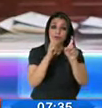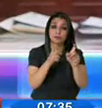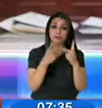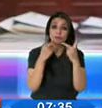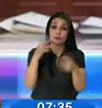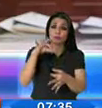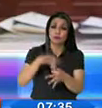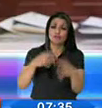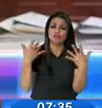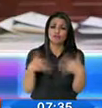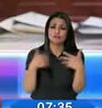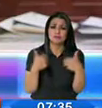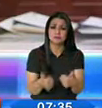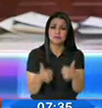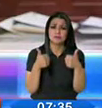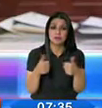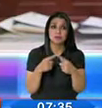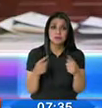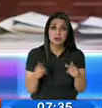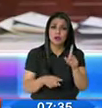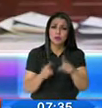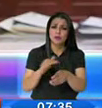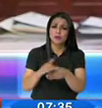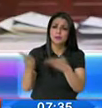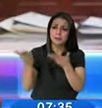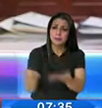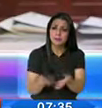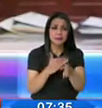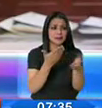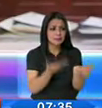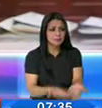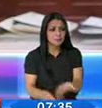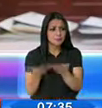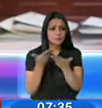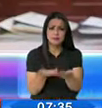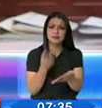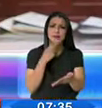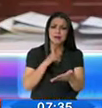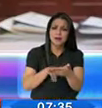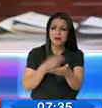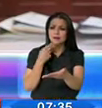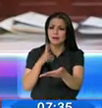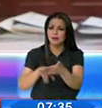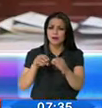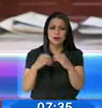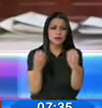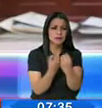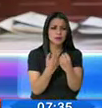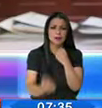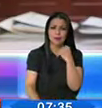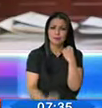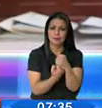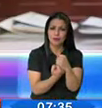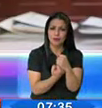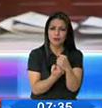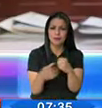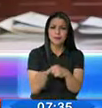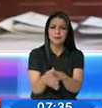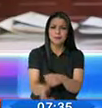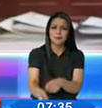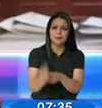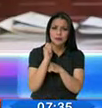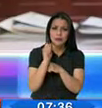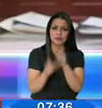pero fundamentalmente he sido invitada a recibir manifiestos de apoyo de las organizaciones, de los pescadores,